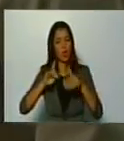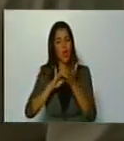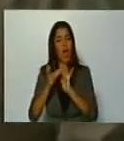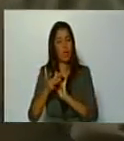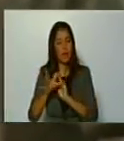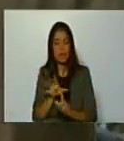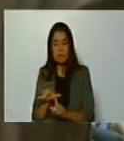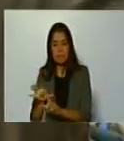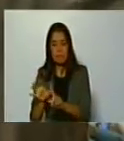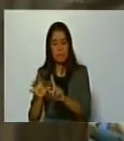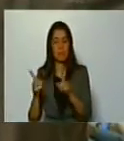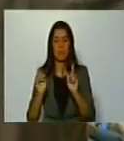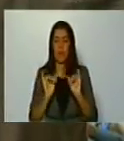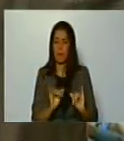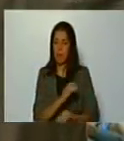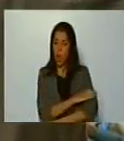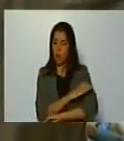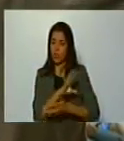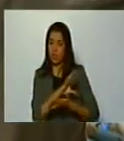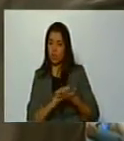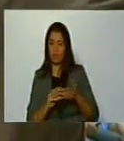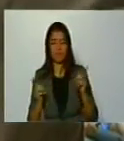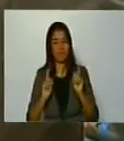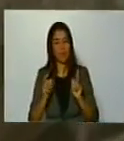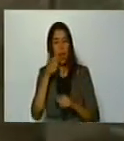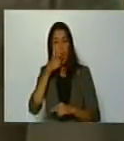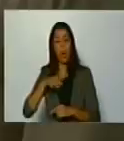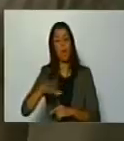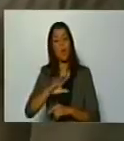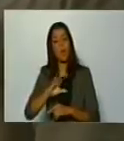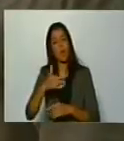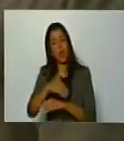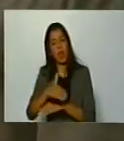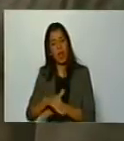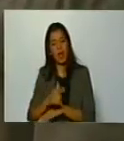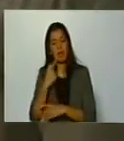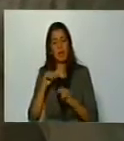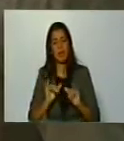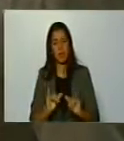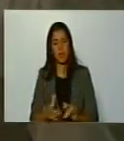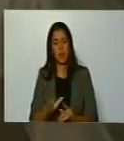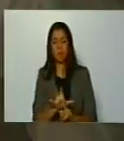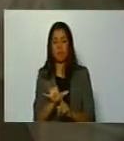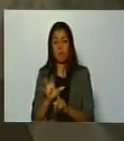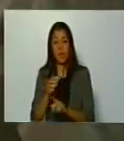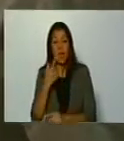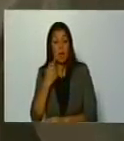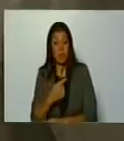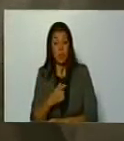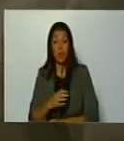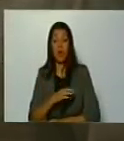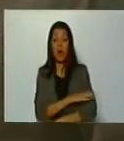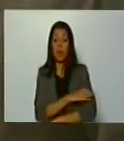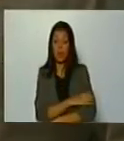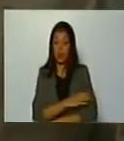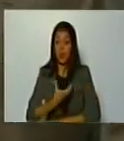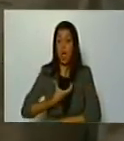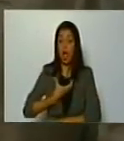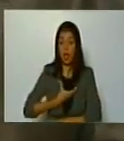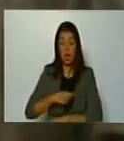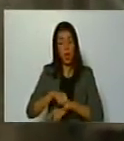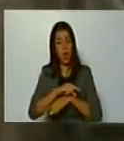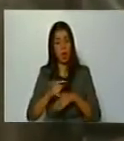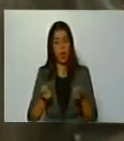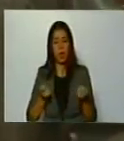no lo vamos a hacer como ellos persiguen al pueblo en la calle donde son gobierno. O es mentira, donde ellos han sido gobierno persiguen al pueblo, ¿para qué utilizan